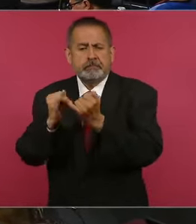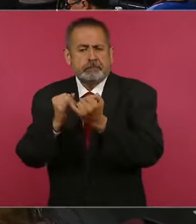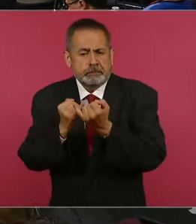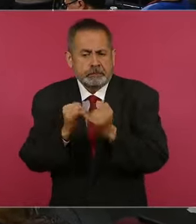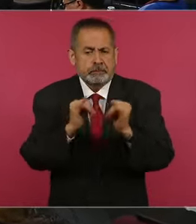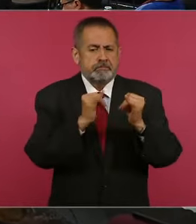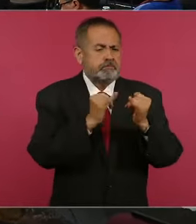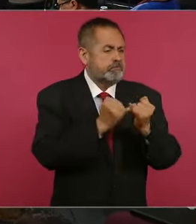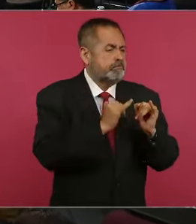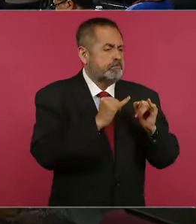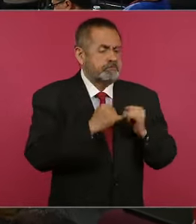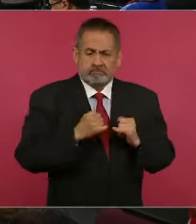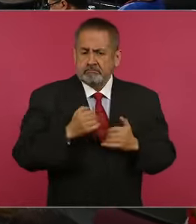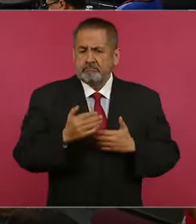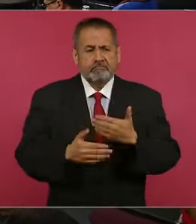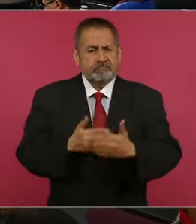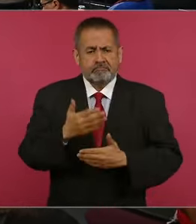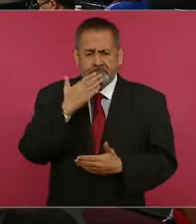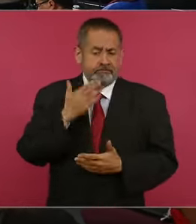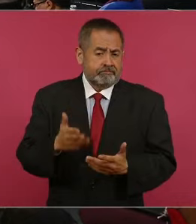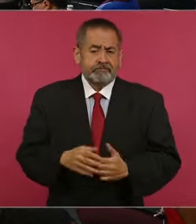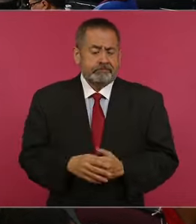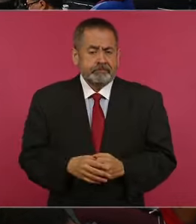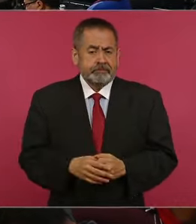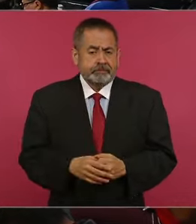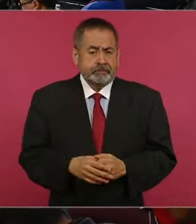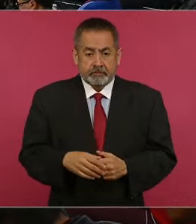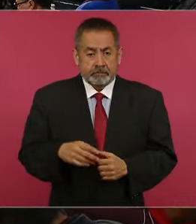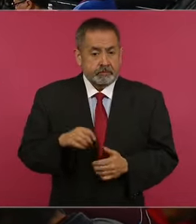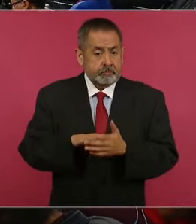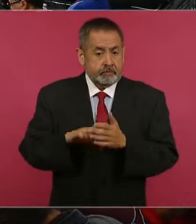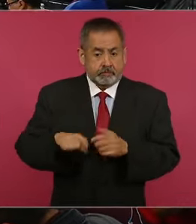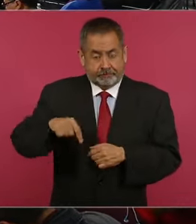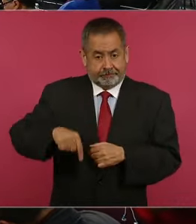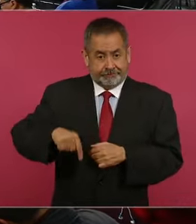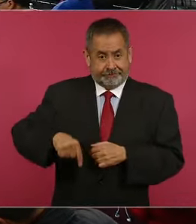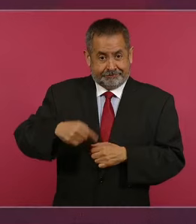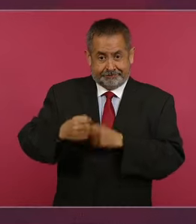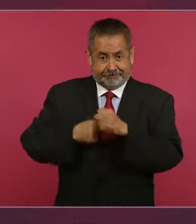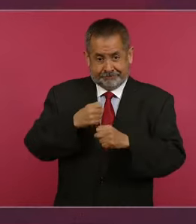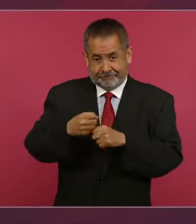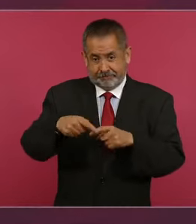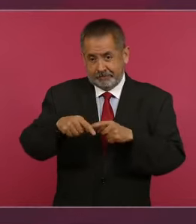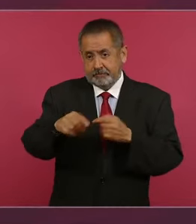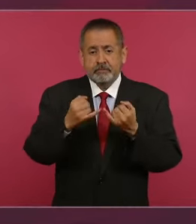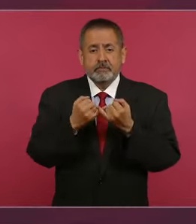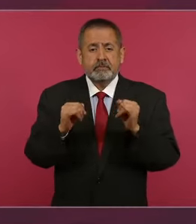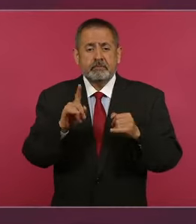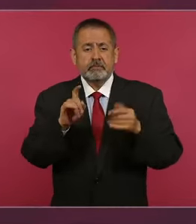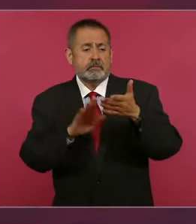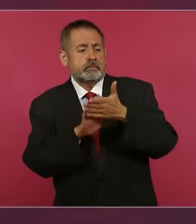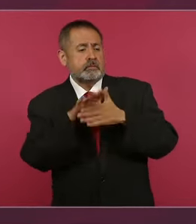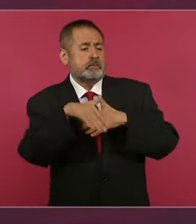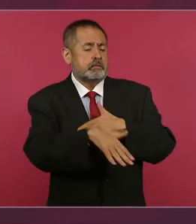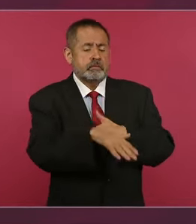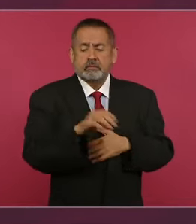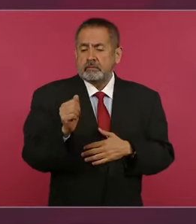se van a inaugurar. Por ejemplo, este año inauguramos la presa de Santa